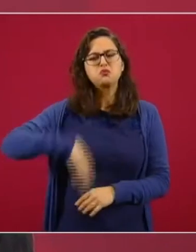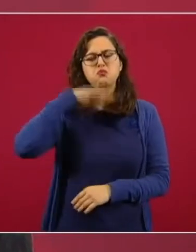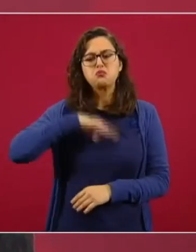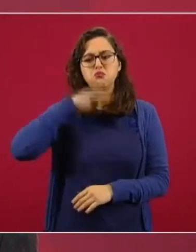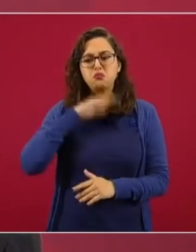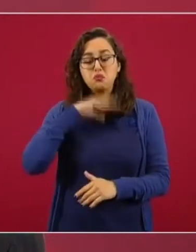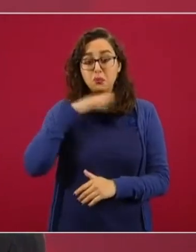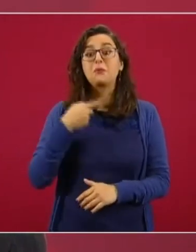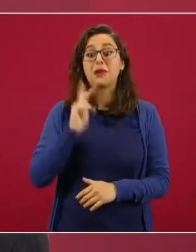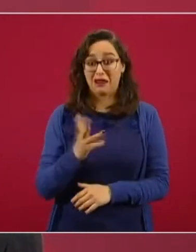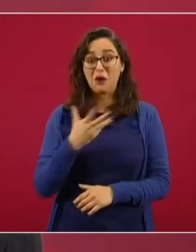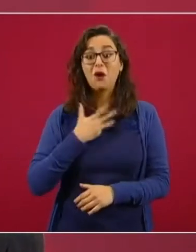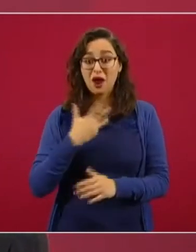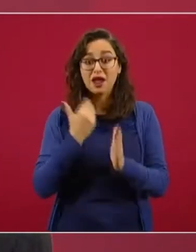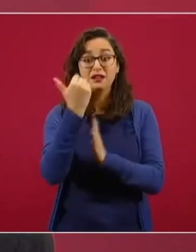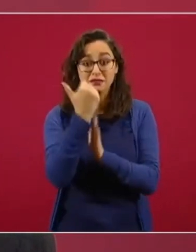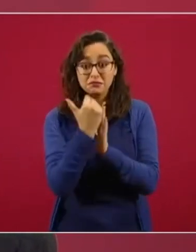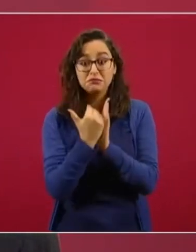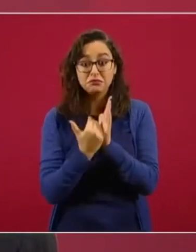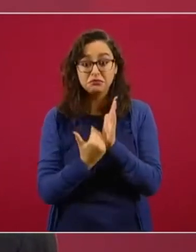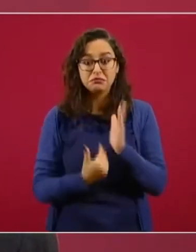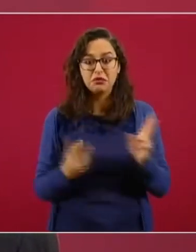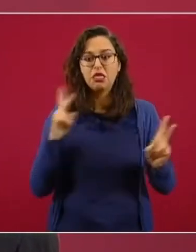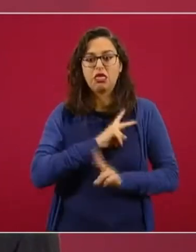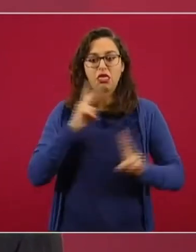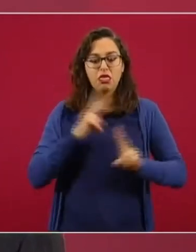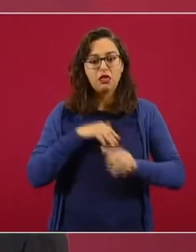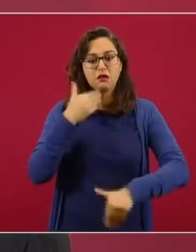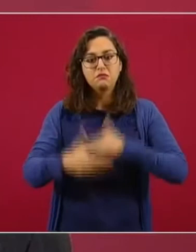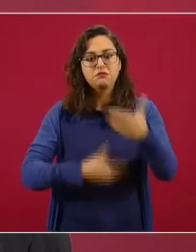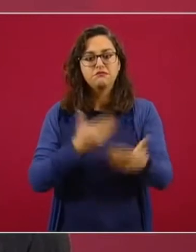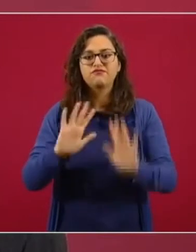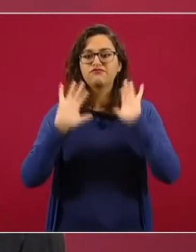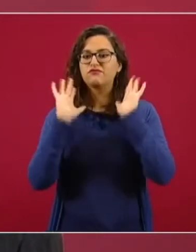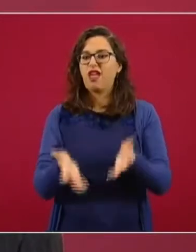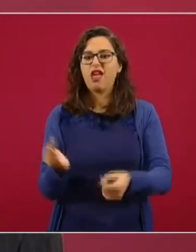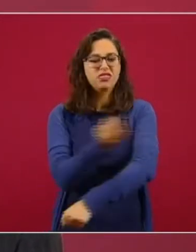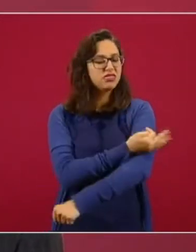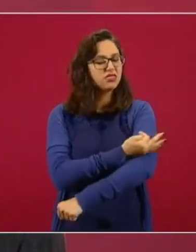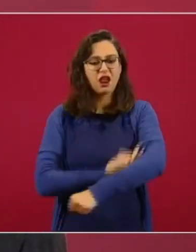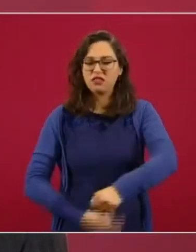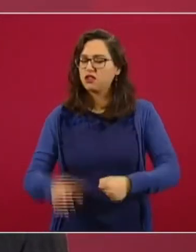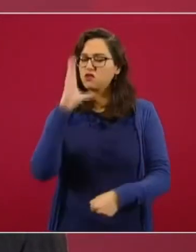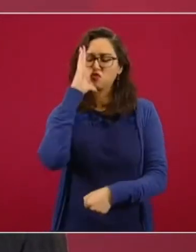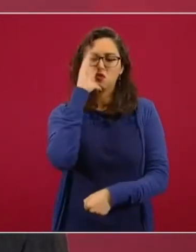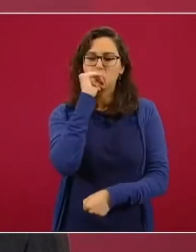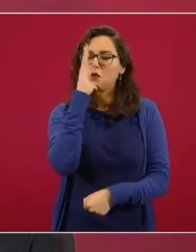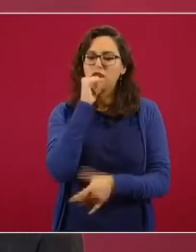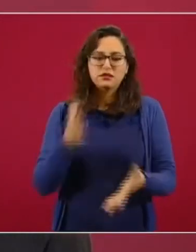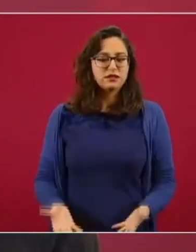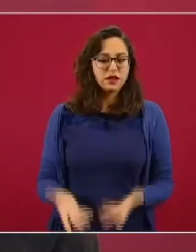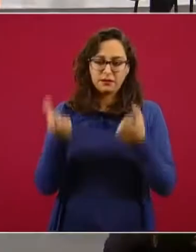podría llegar a un punto de no reversa, un punto en donde no se puede hacer algo porque el daño orgánico es